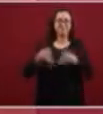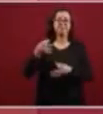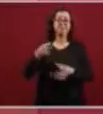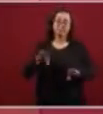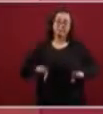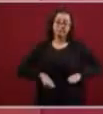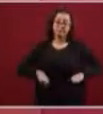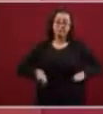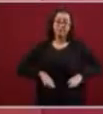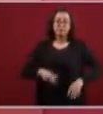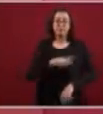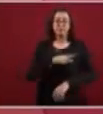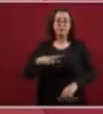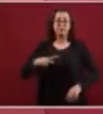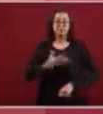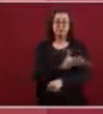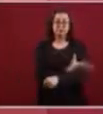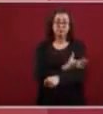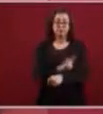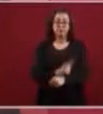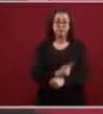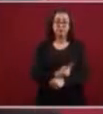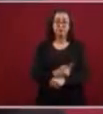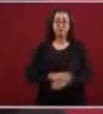honestos, ¿sí?,